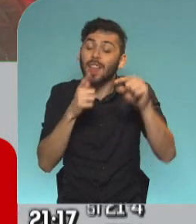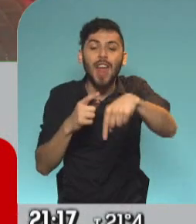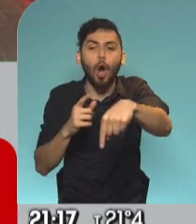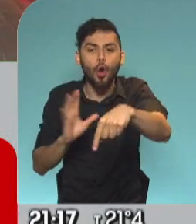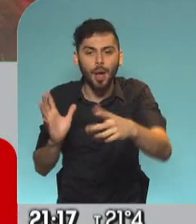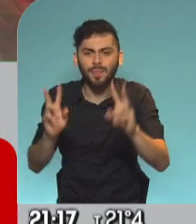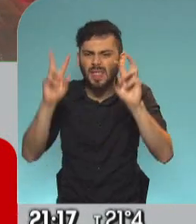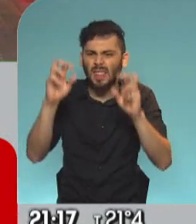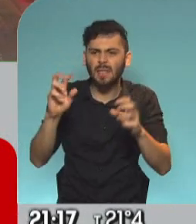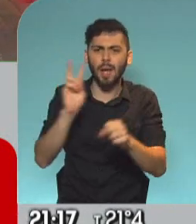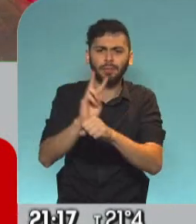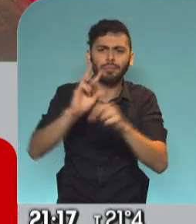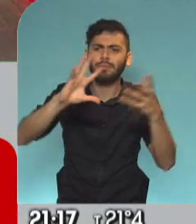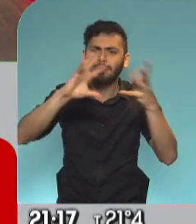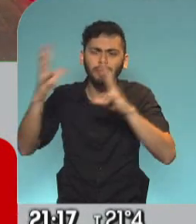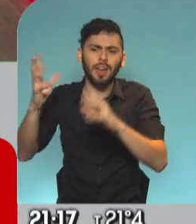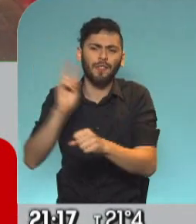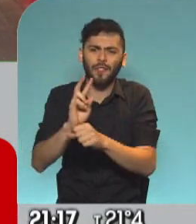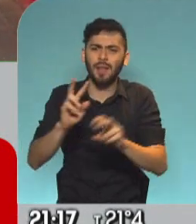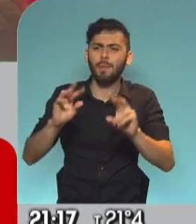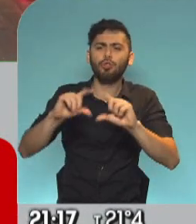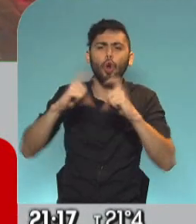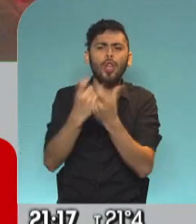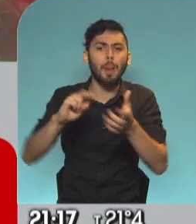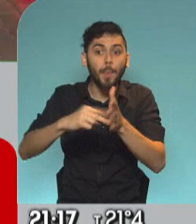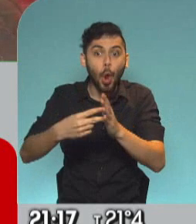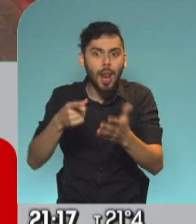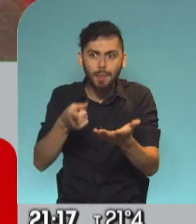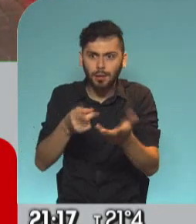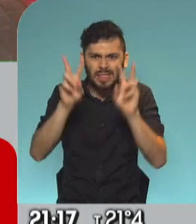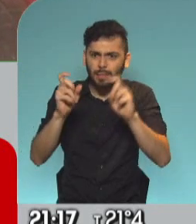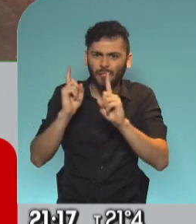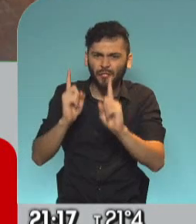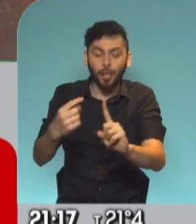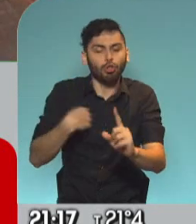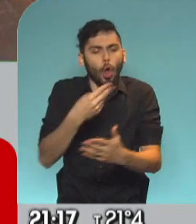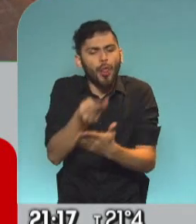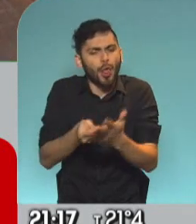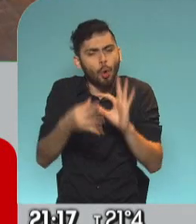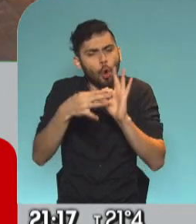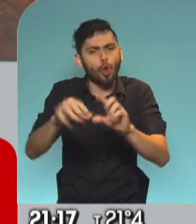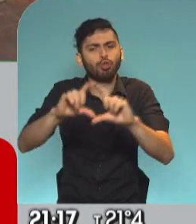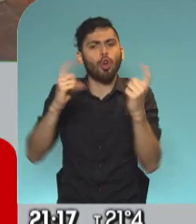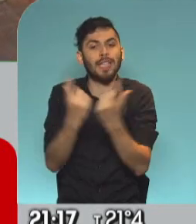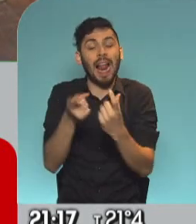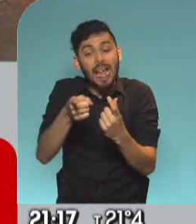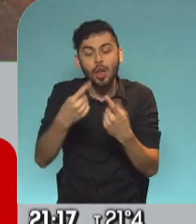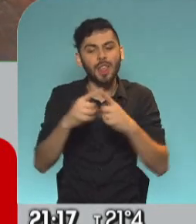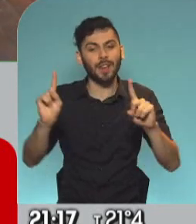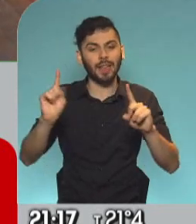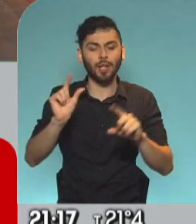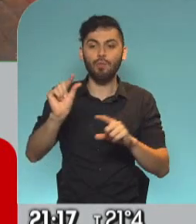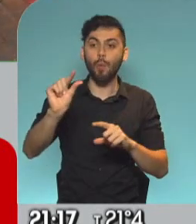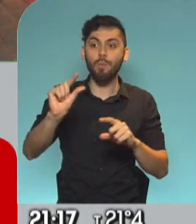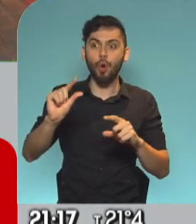de ecología, se sigue hablando de problemas sociales, y a mí me marcó por ese lado. Yo hago dibujos sociales, y los dibujos sociales son diferentes, son dramáticos,